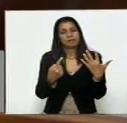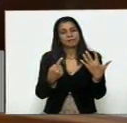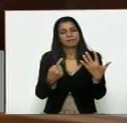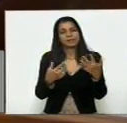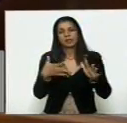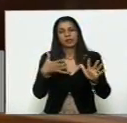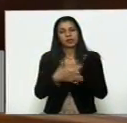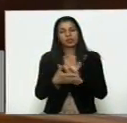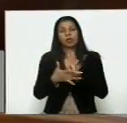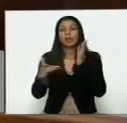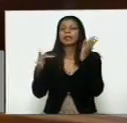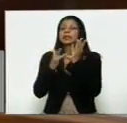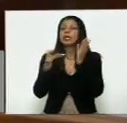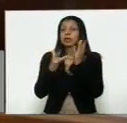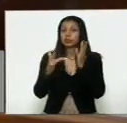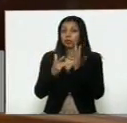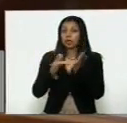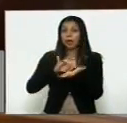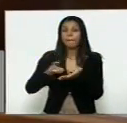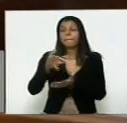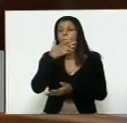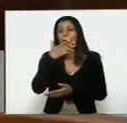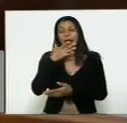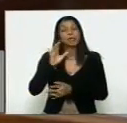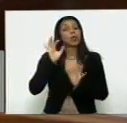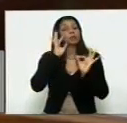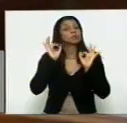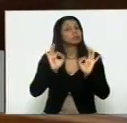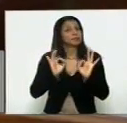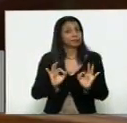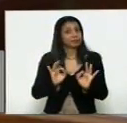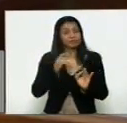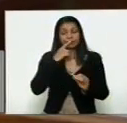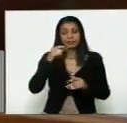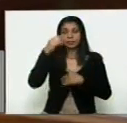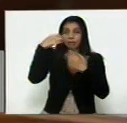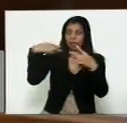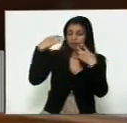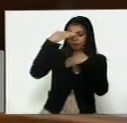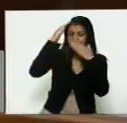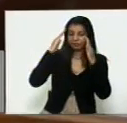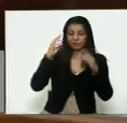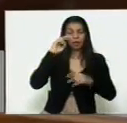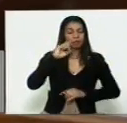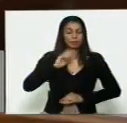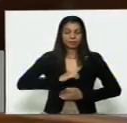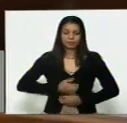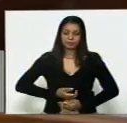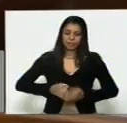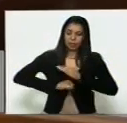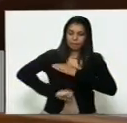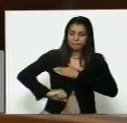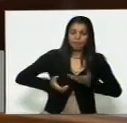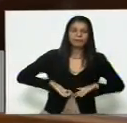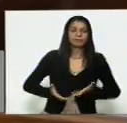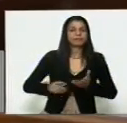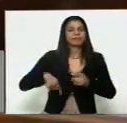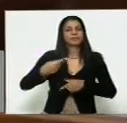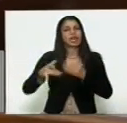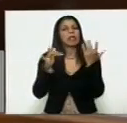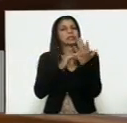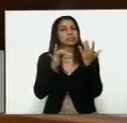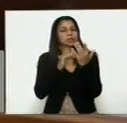de la tecnología y medicalización. En la atención de la gestación, trabajo de parto, nacimiento y posparto, la tecnología